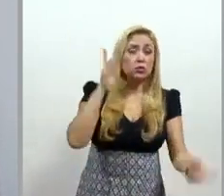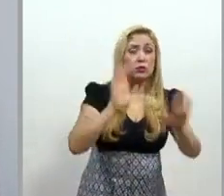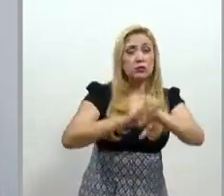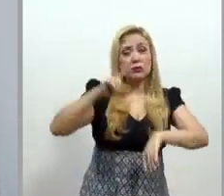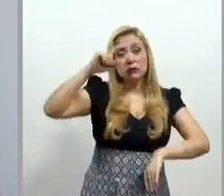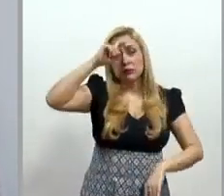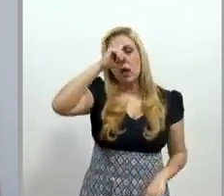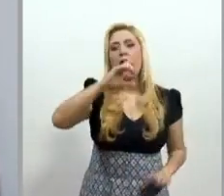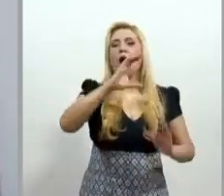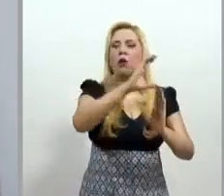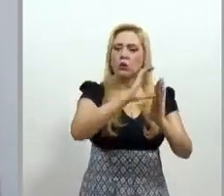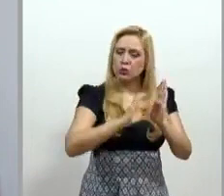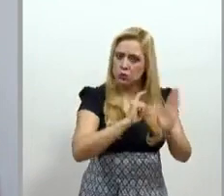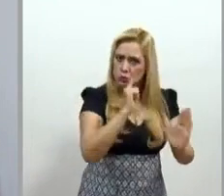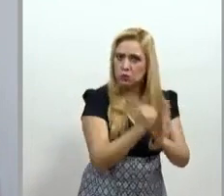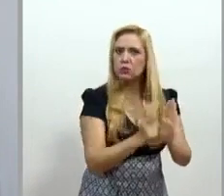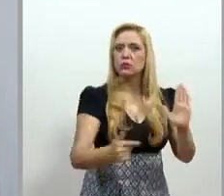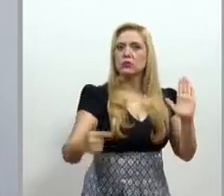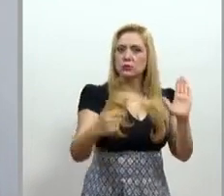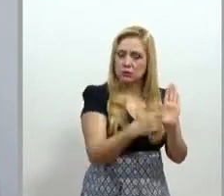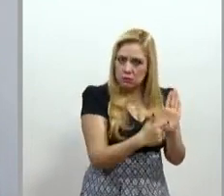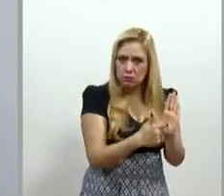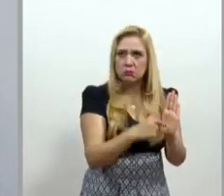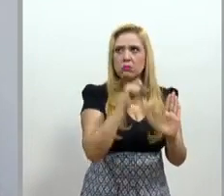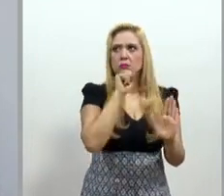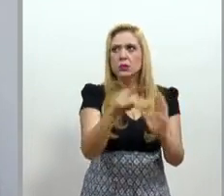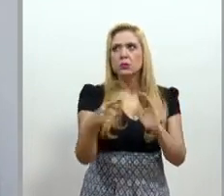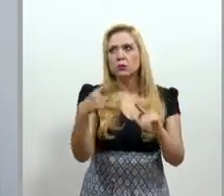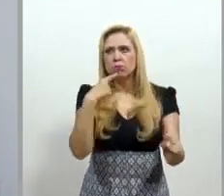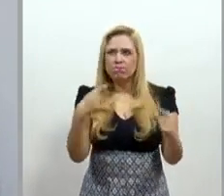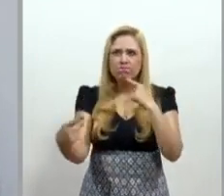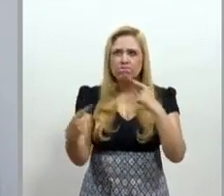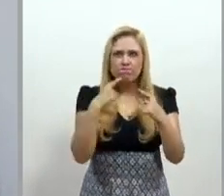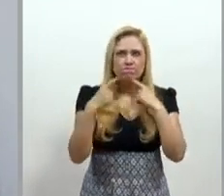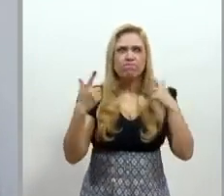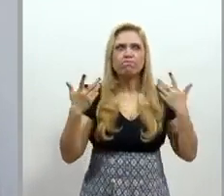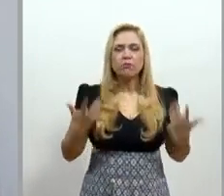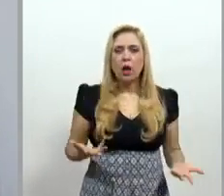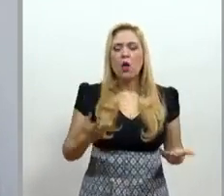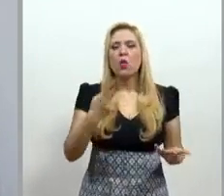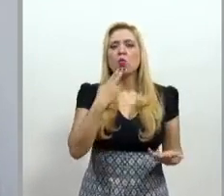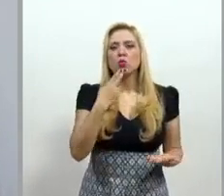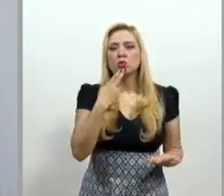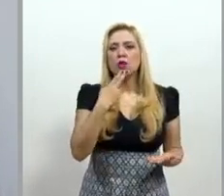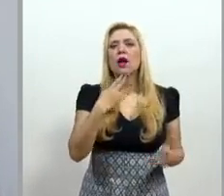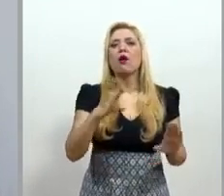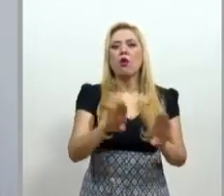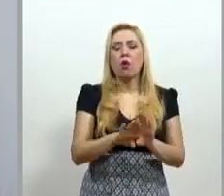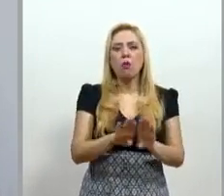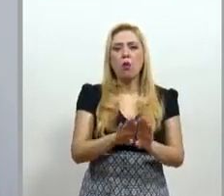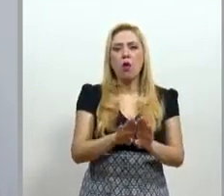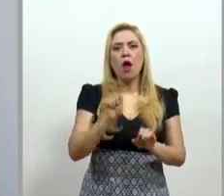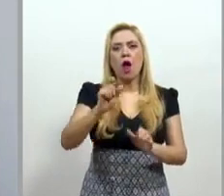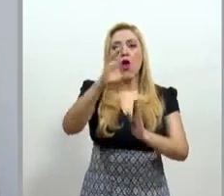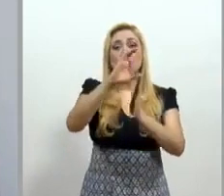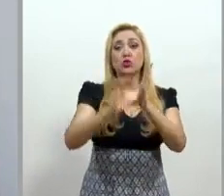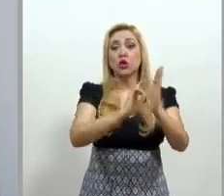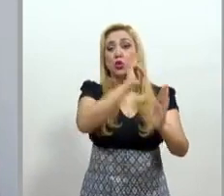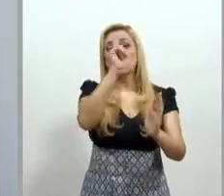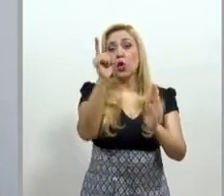disposiciones constitucionales, pero ha decidido también a través del uso de la figura del bloque de